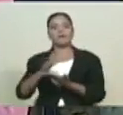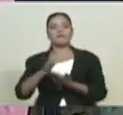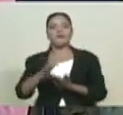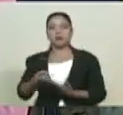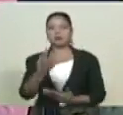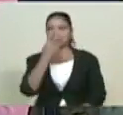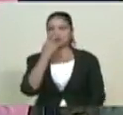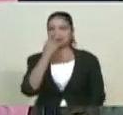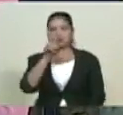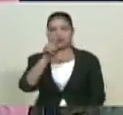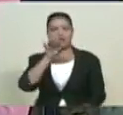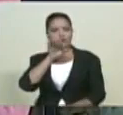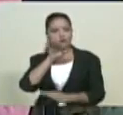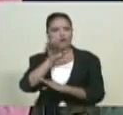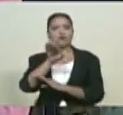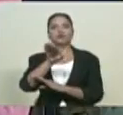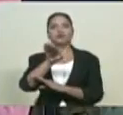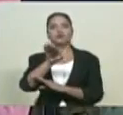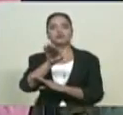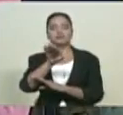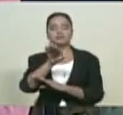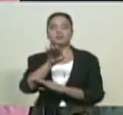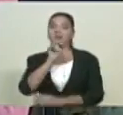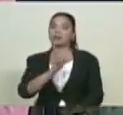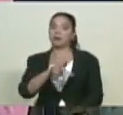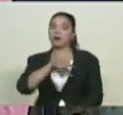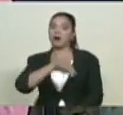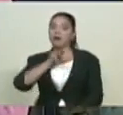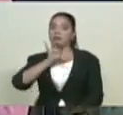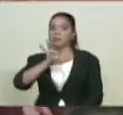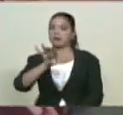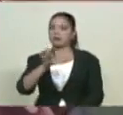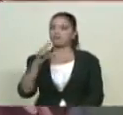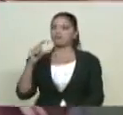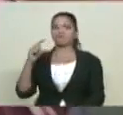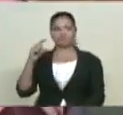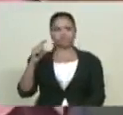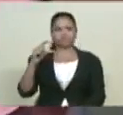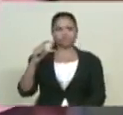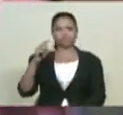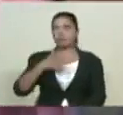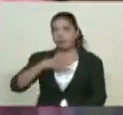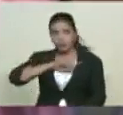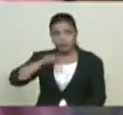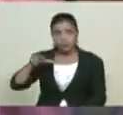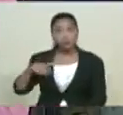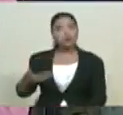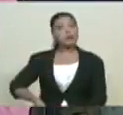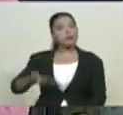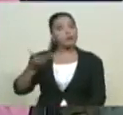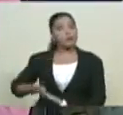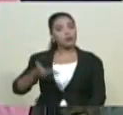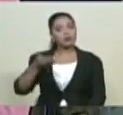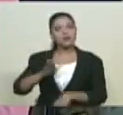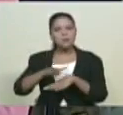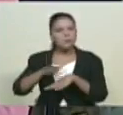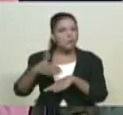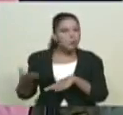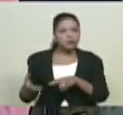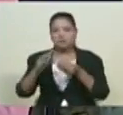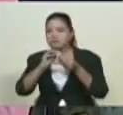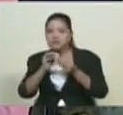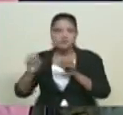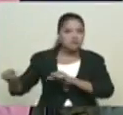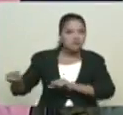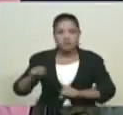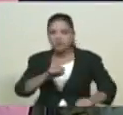mirada puesta en el futuro, que se lleve su carnet de la patria. Para nosotros es muy importante, a los efectos de afinamiento de la maquinaria,